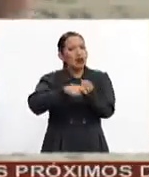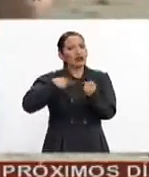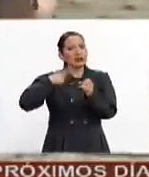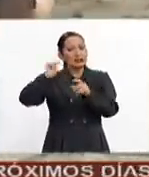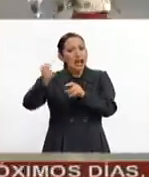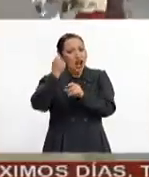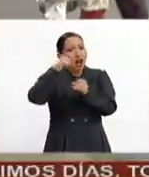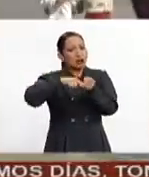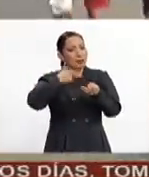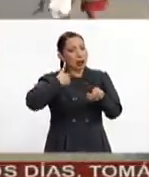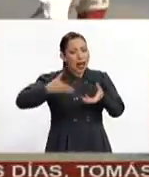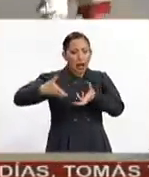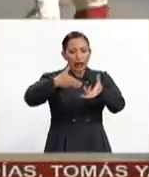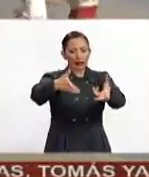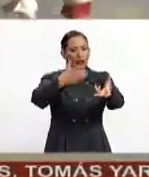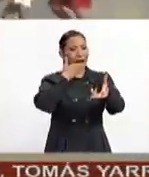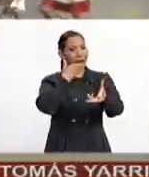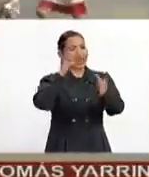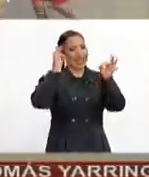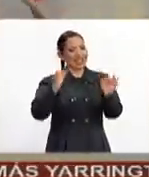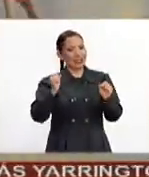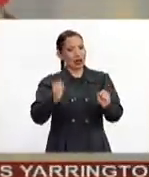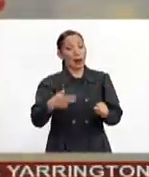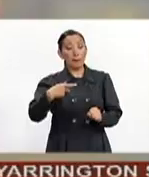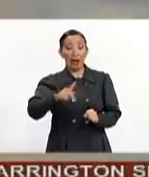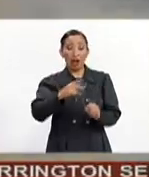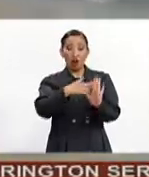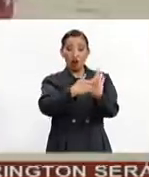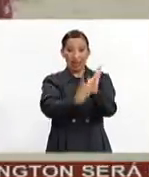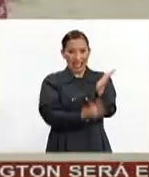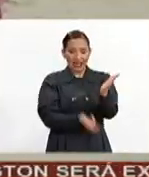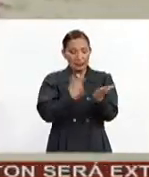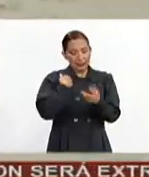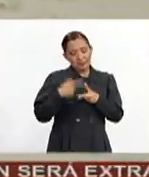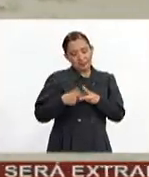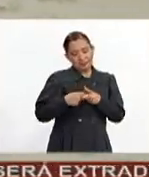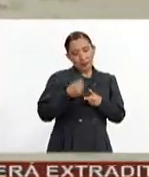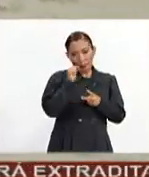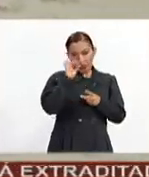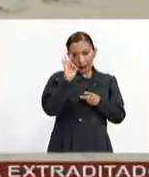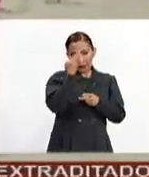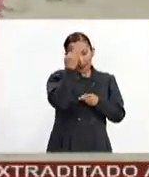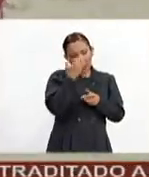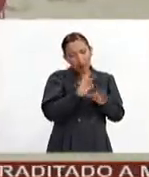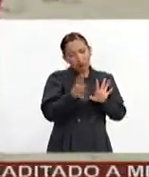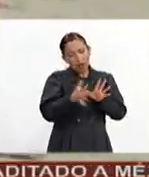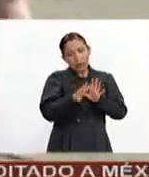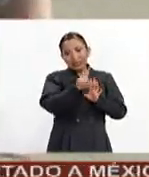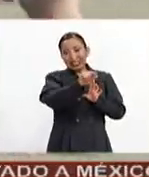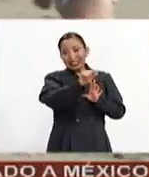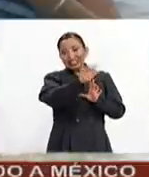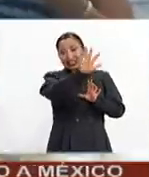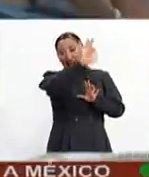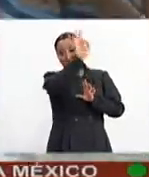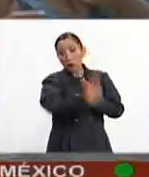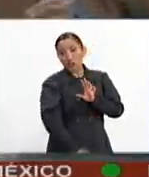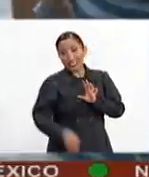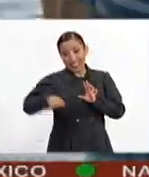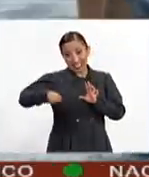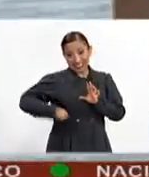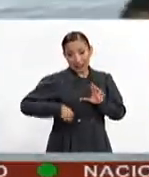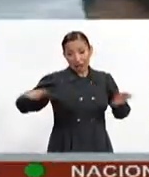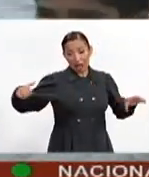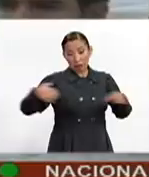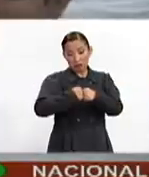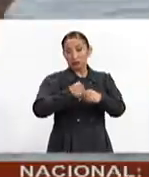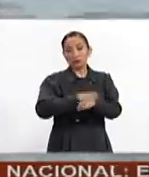la finalidad de ofrecer autopistas más seguras. Sin embargo, según registros estadísticos de la Policía Federal, alrededor del 75% de los